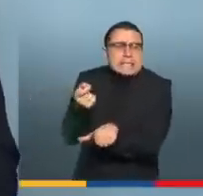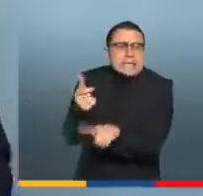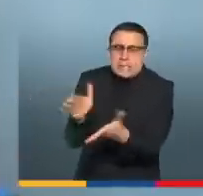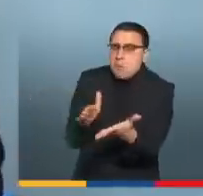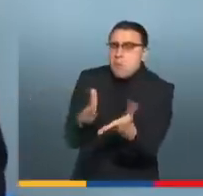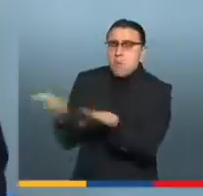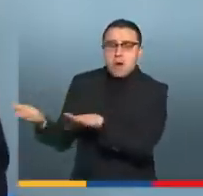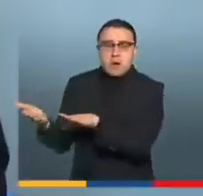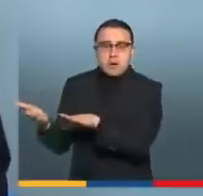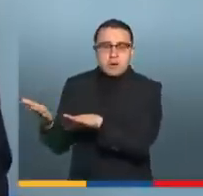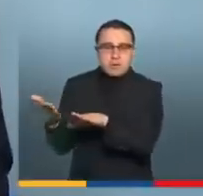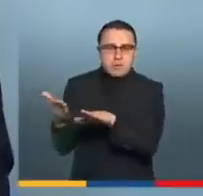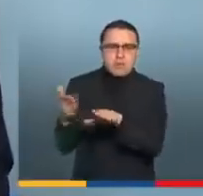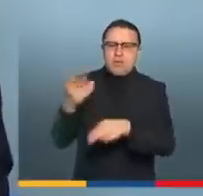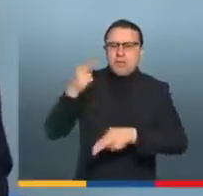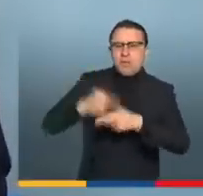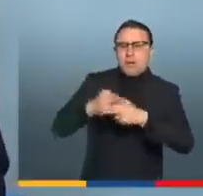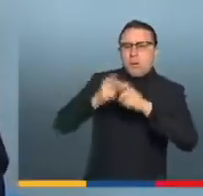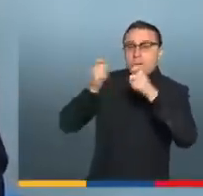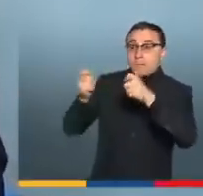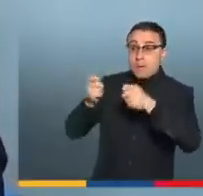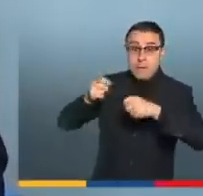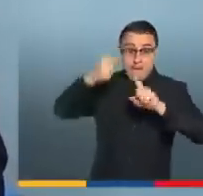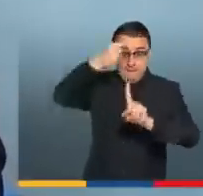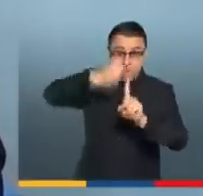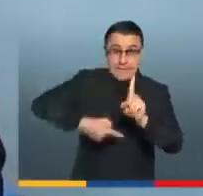Se llama la conspiración septembrina.